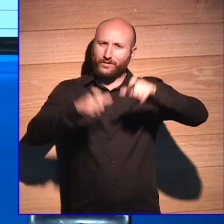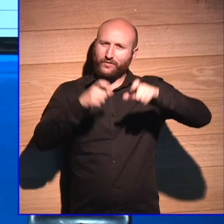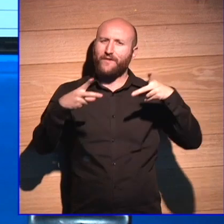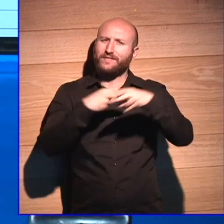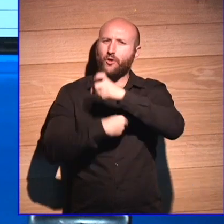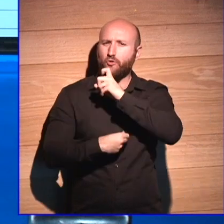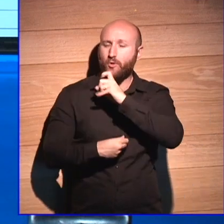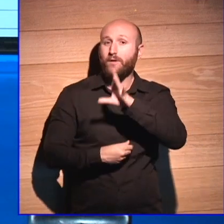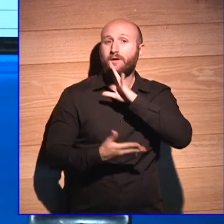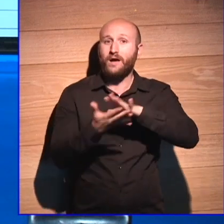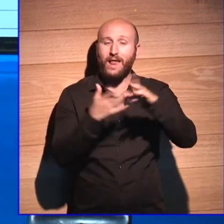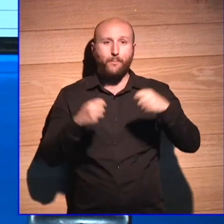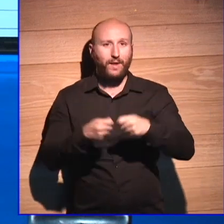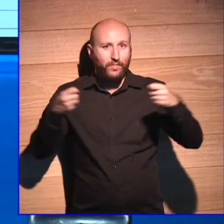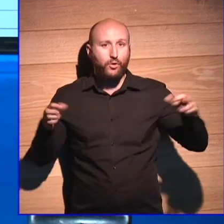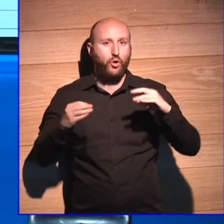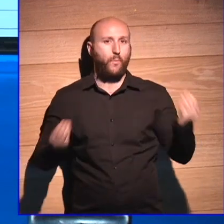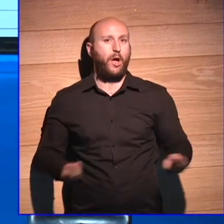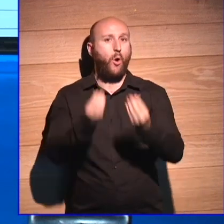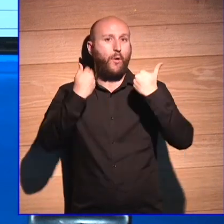la ampliación o de la mejora humana.